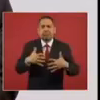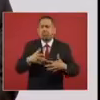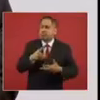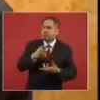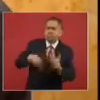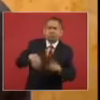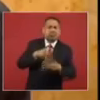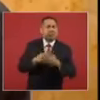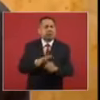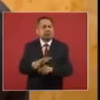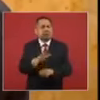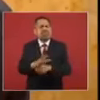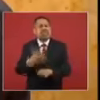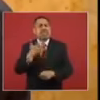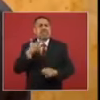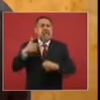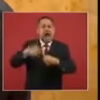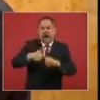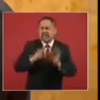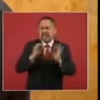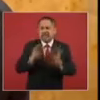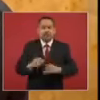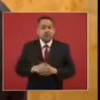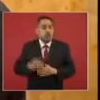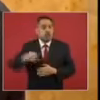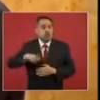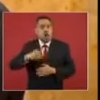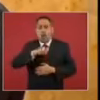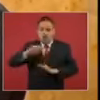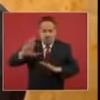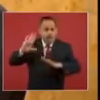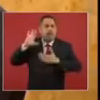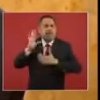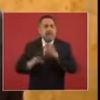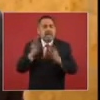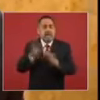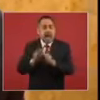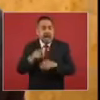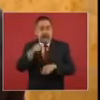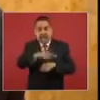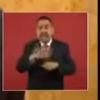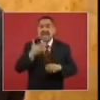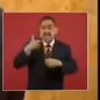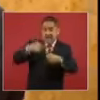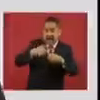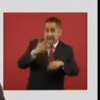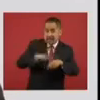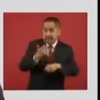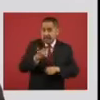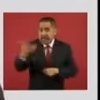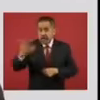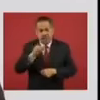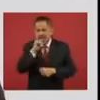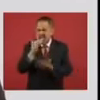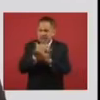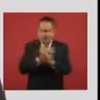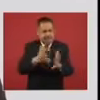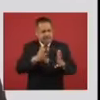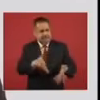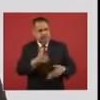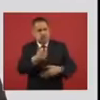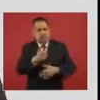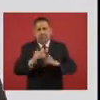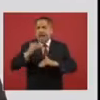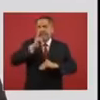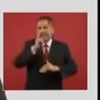del esquema del poder. Y segundo, la concentración de los recursos. Bajo la lógica de que hay que